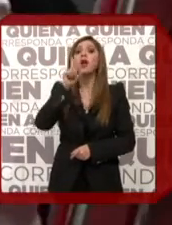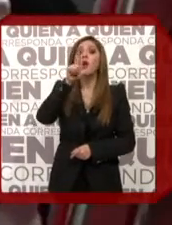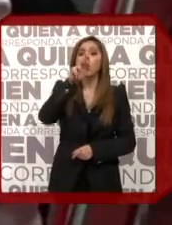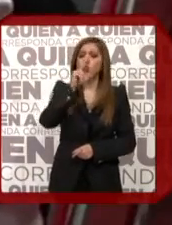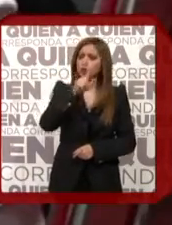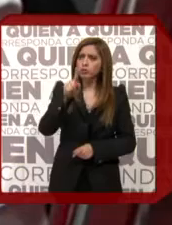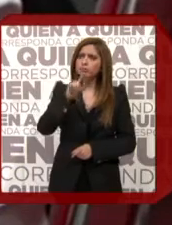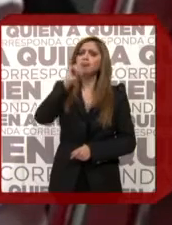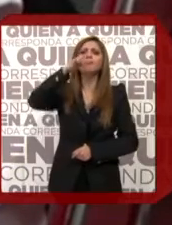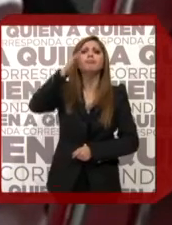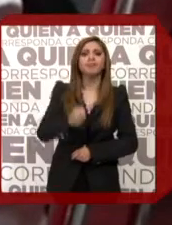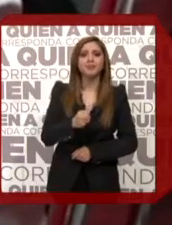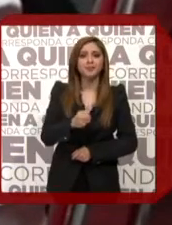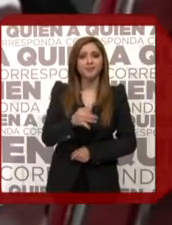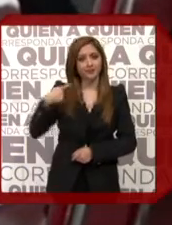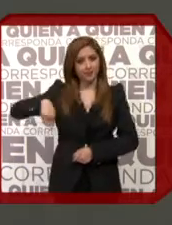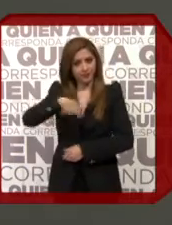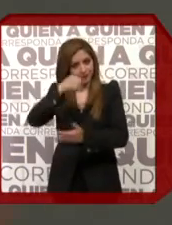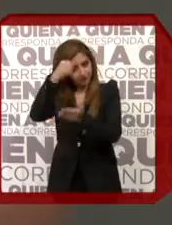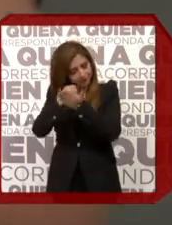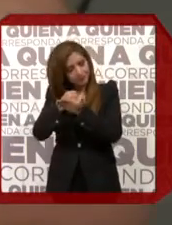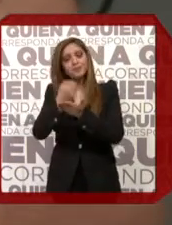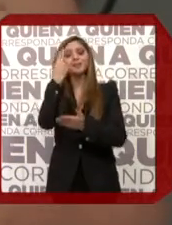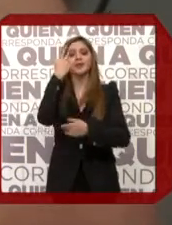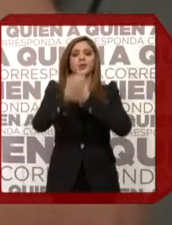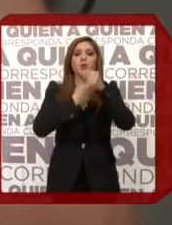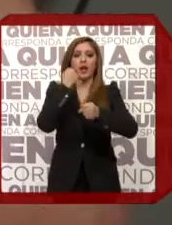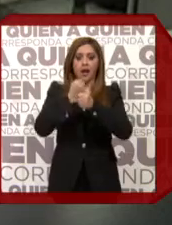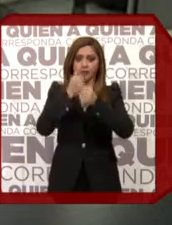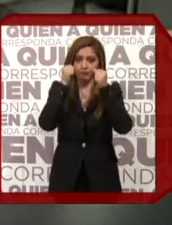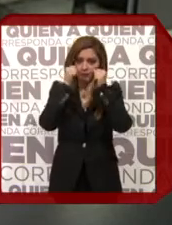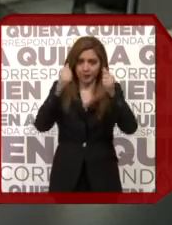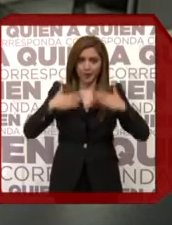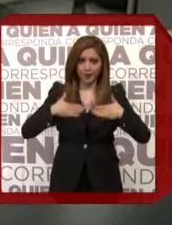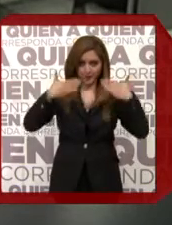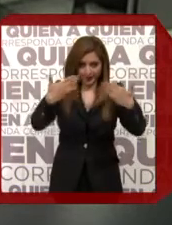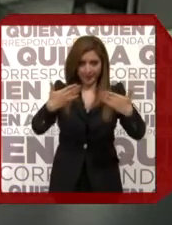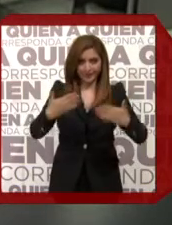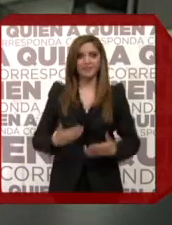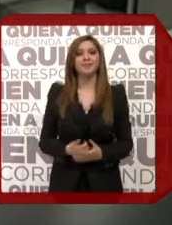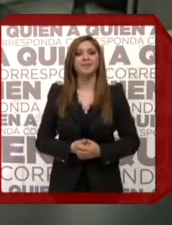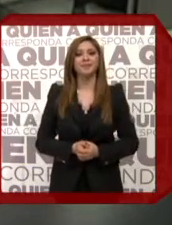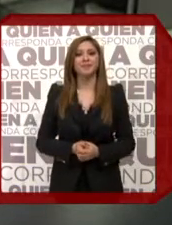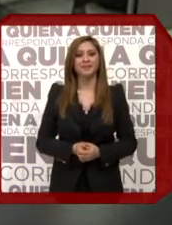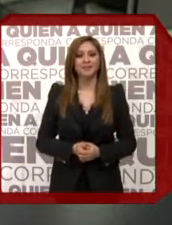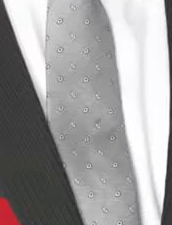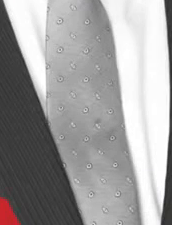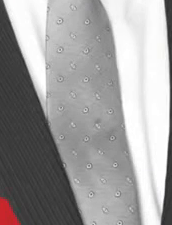aceptó. A quien corresponda, 25 años correspondiendo a su confianza.